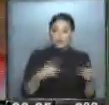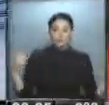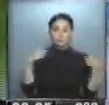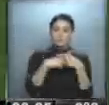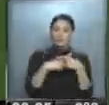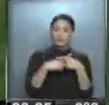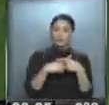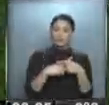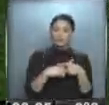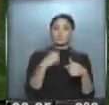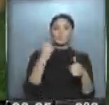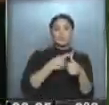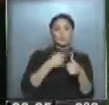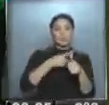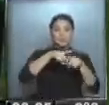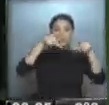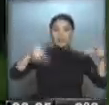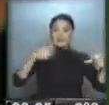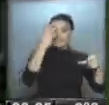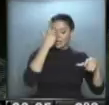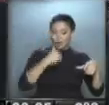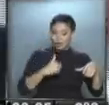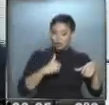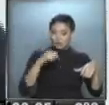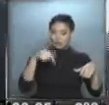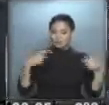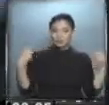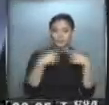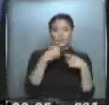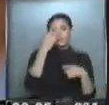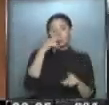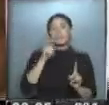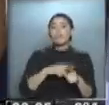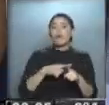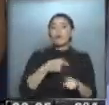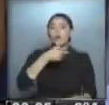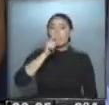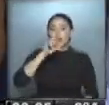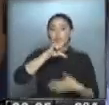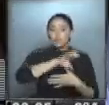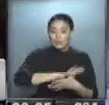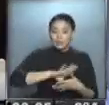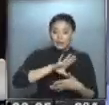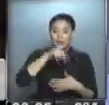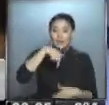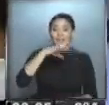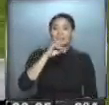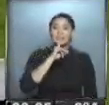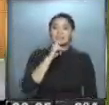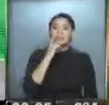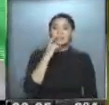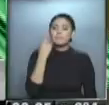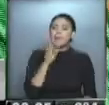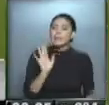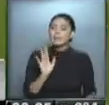caras, primero en el nuevo gasómetro, para este choque de ida y vuelta, pero por la Copa Sudamericana, con este Ramón Díaz tan particular.